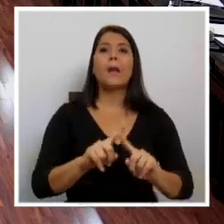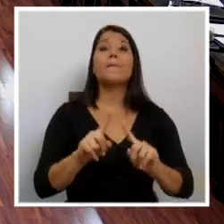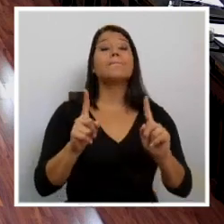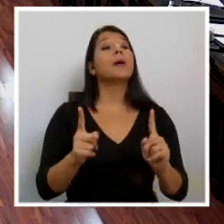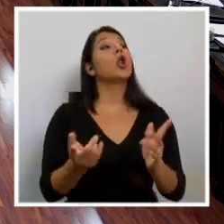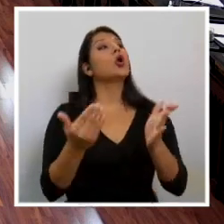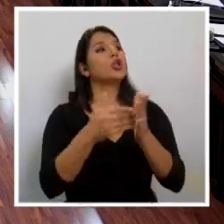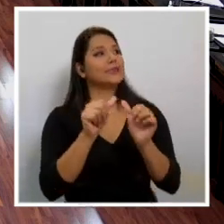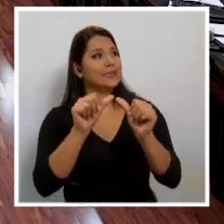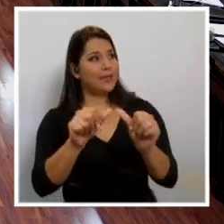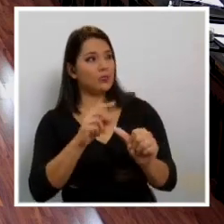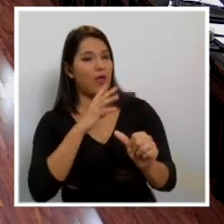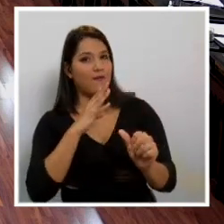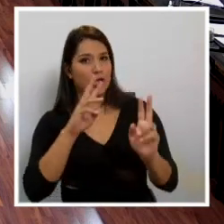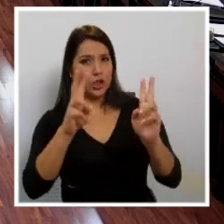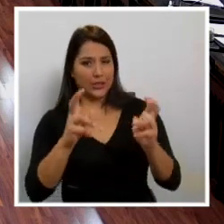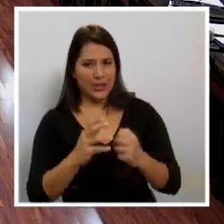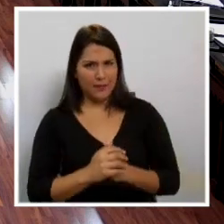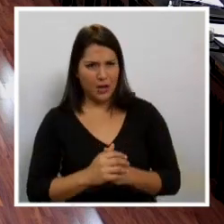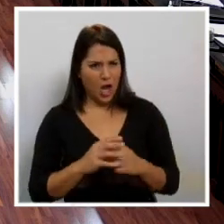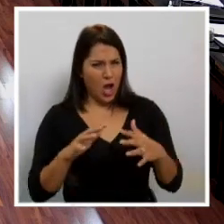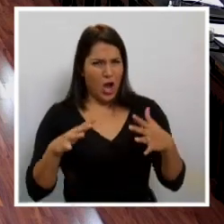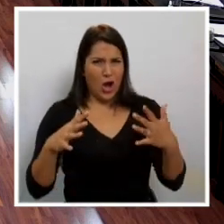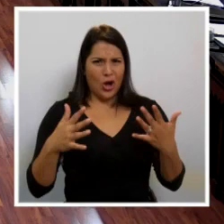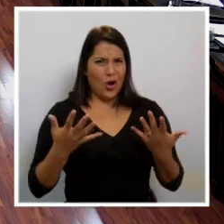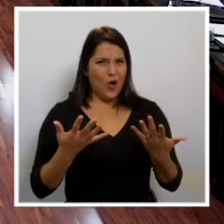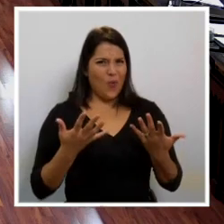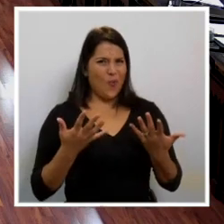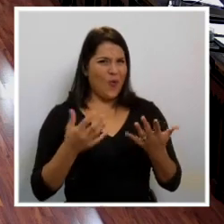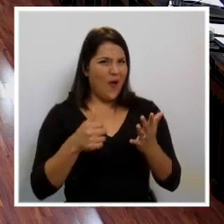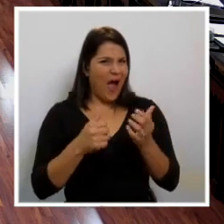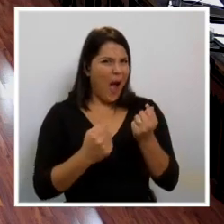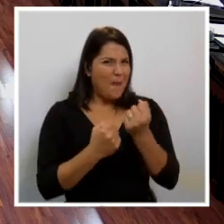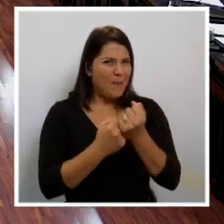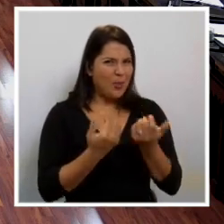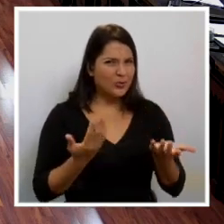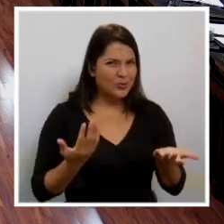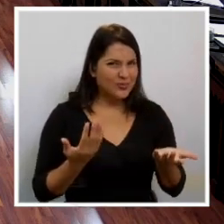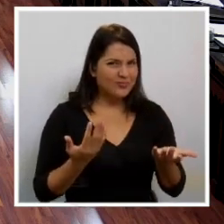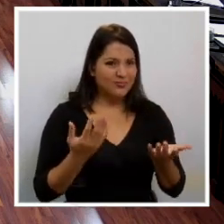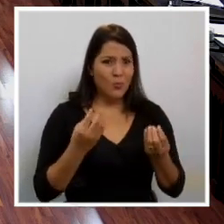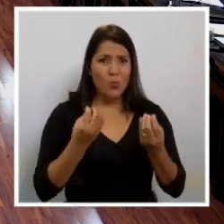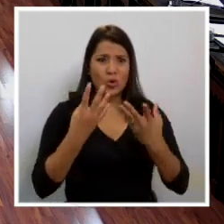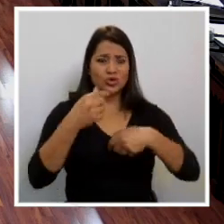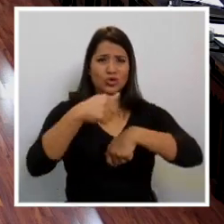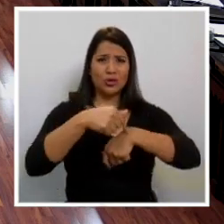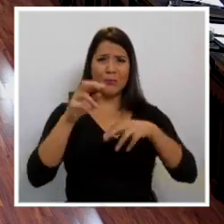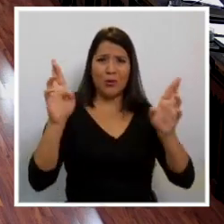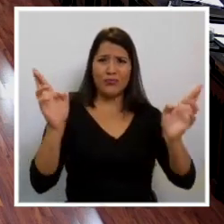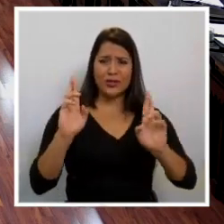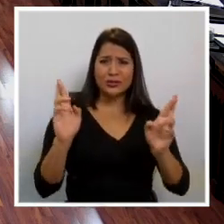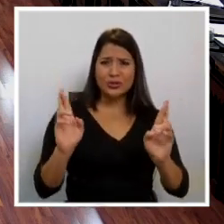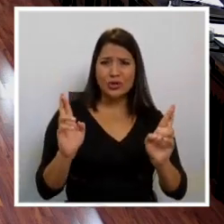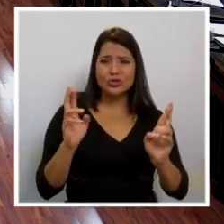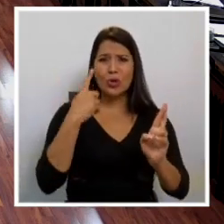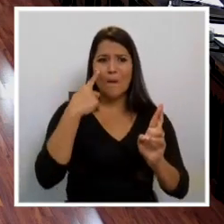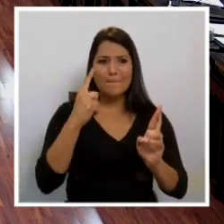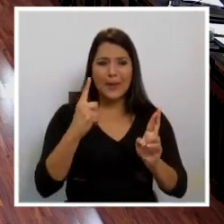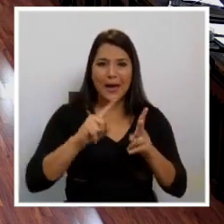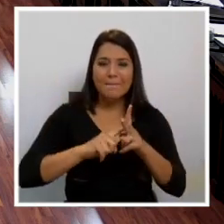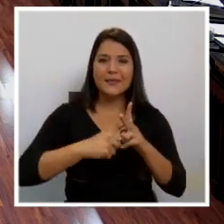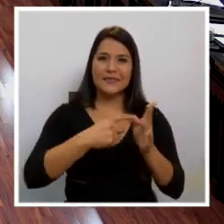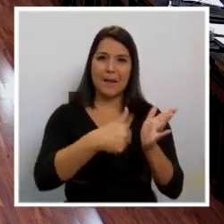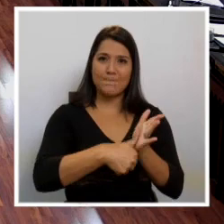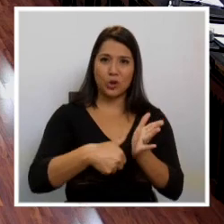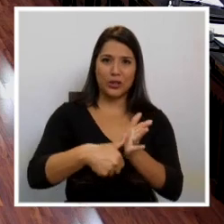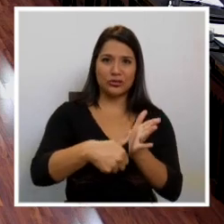punto, se vería cómo se verá ese apoyo, porque ha durado muchísimo a Laura Guido para esa primera secretaría, que es